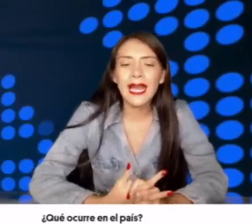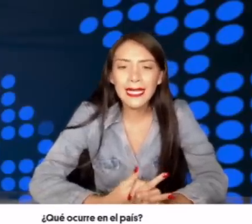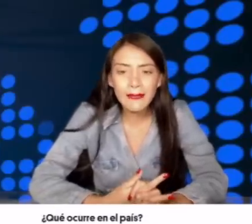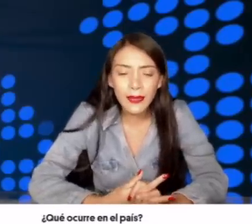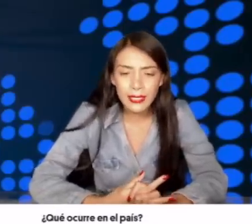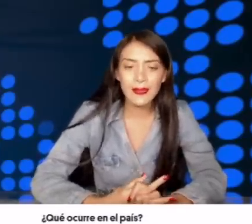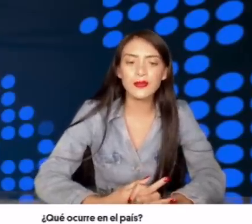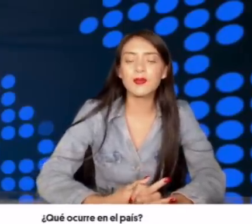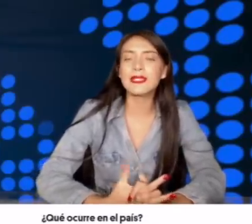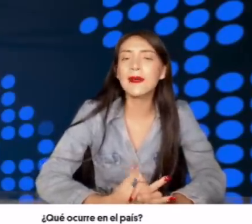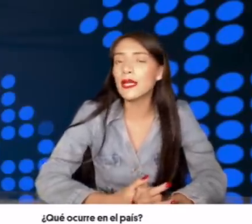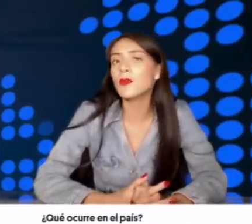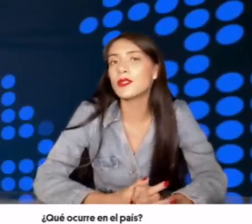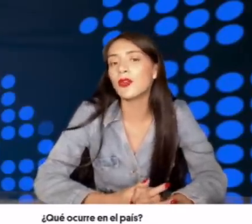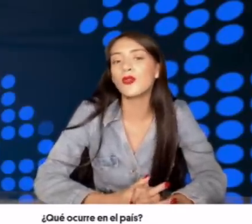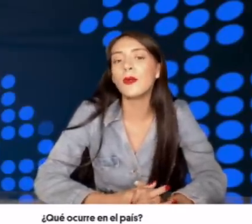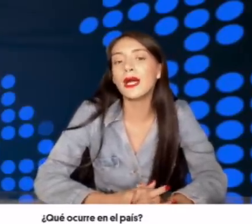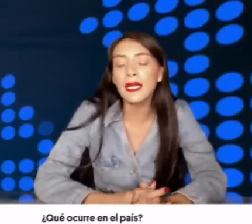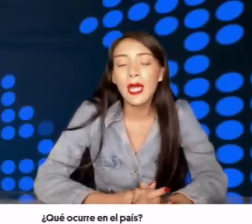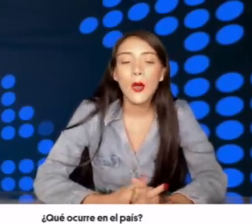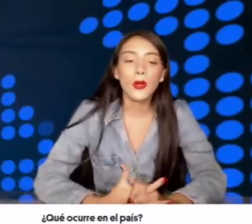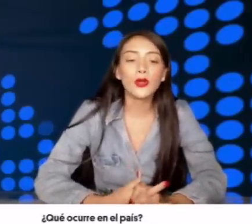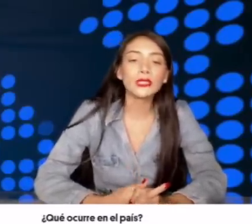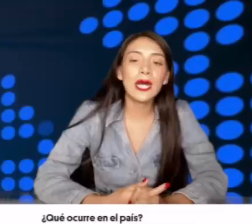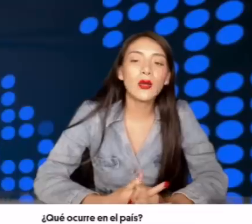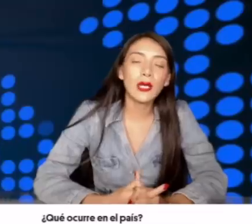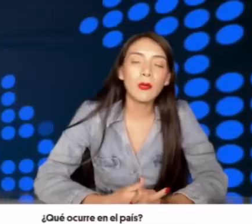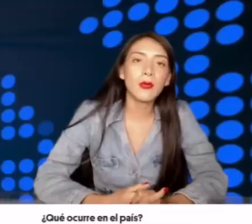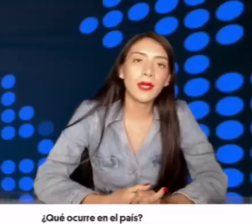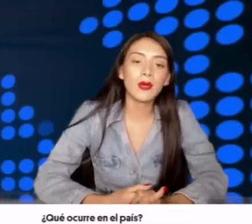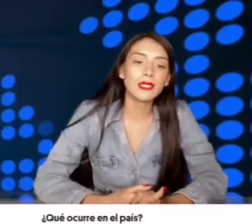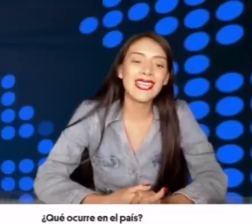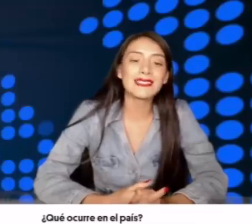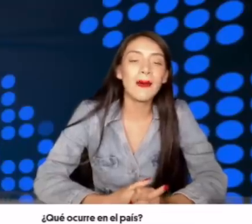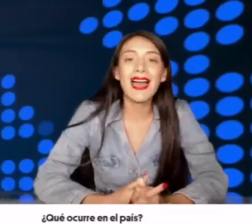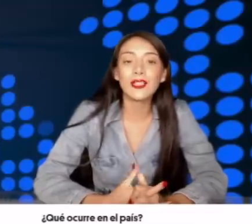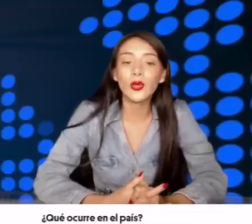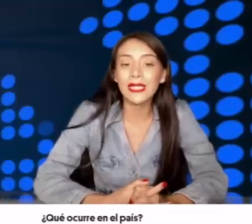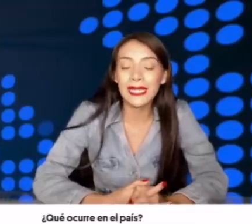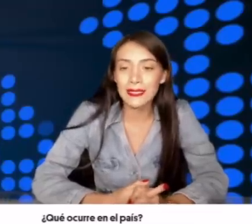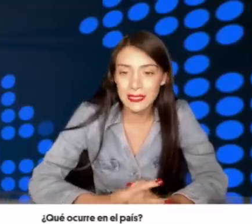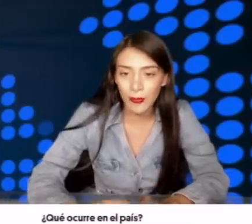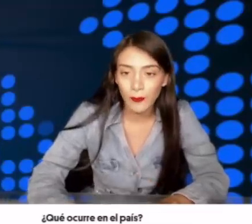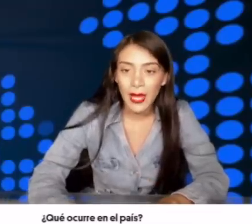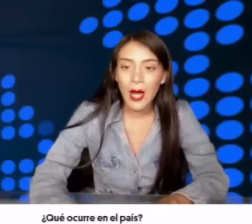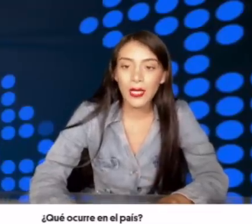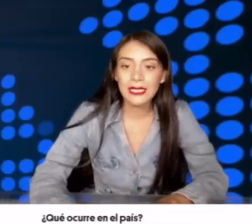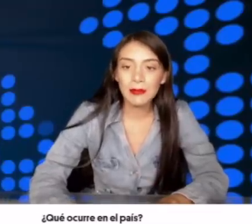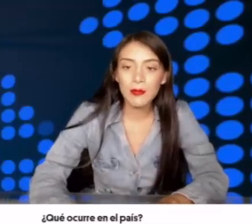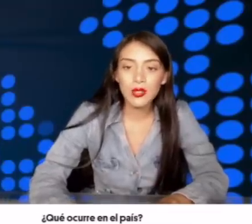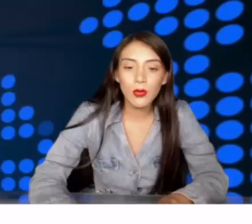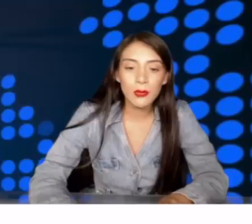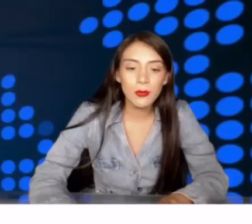asustar a la gente. Estados Unidos pensaba que López Obrador no iba a ganar, pero no contaba con que el pueblo mexicano ya estaba harto y cansado.